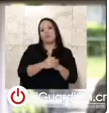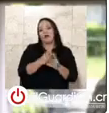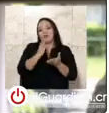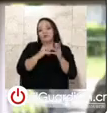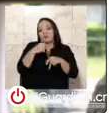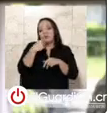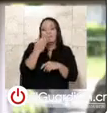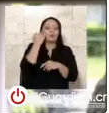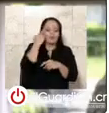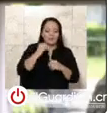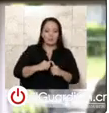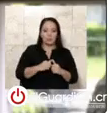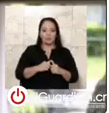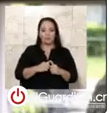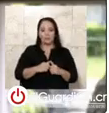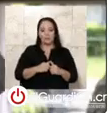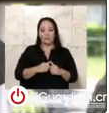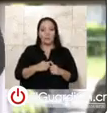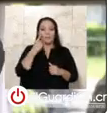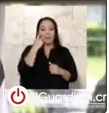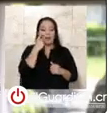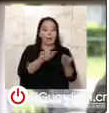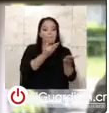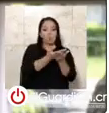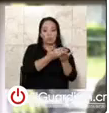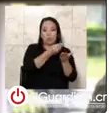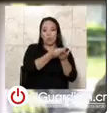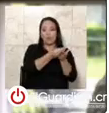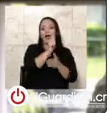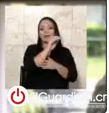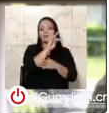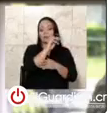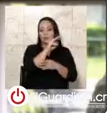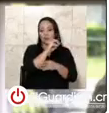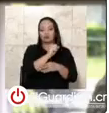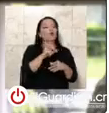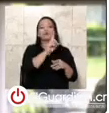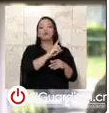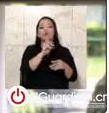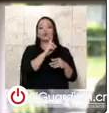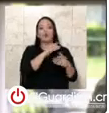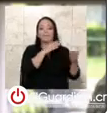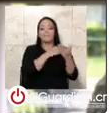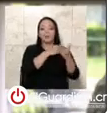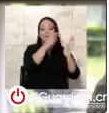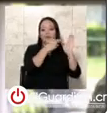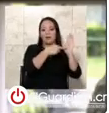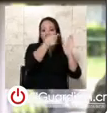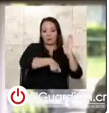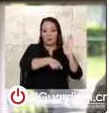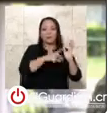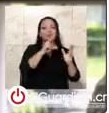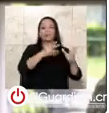uno, los aportes o las compras de activos no están impactando la regla fiscal y no son un